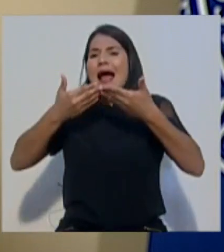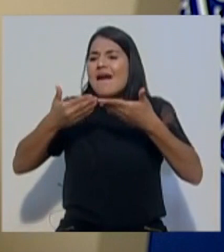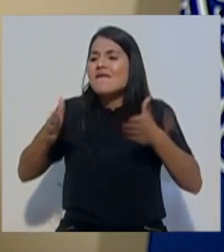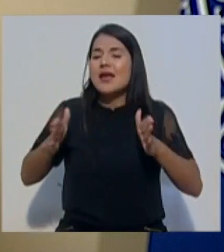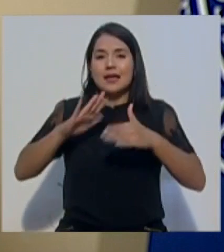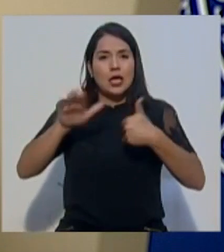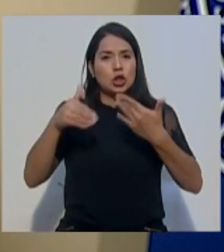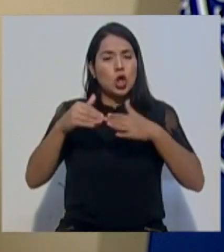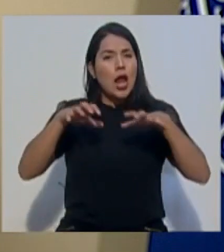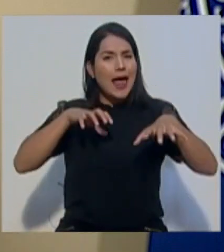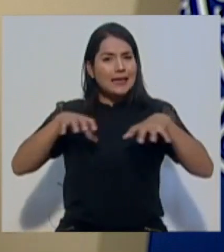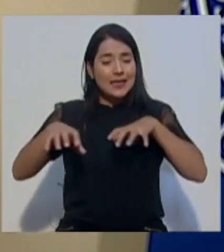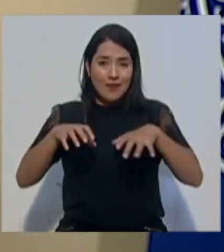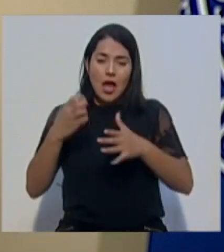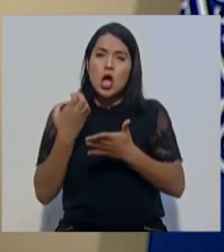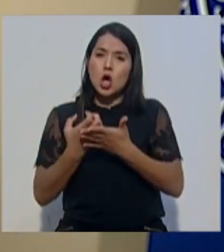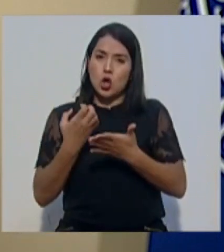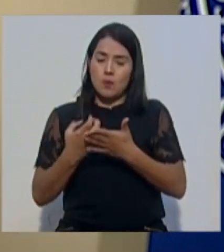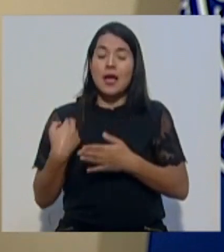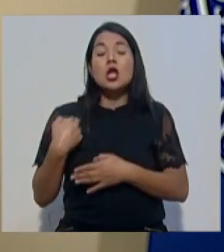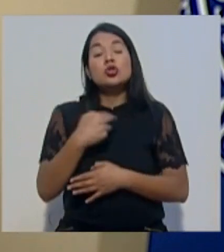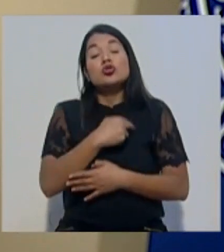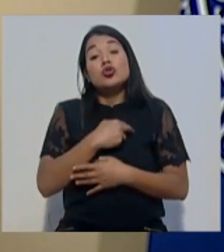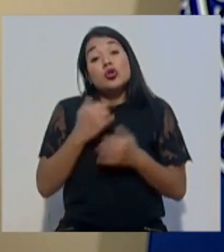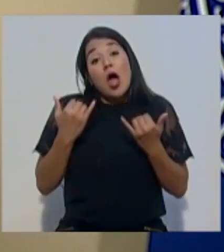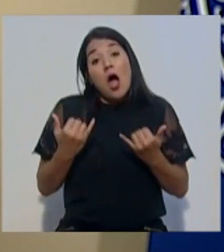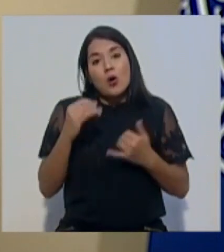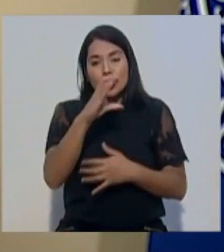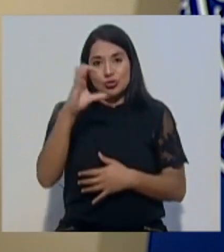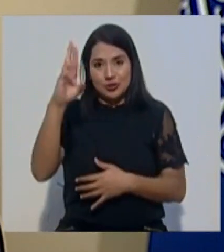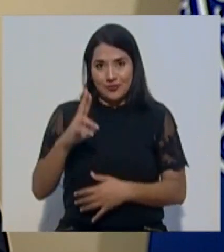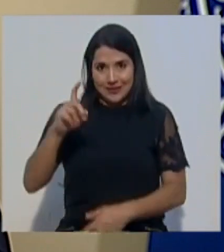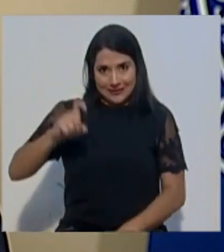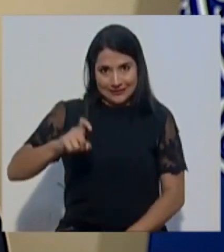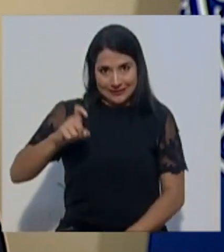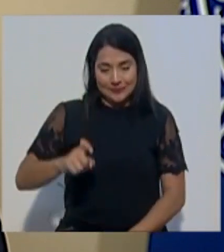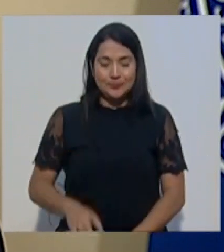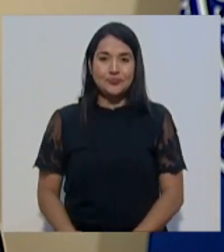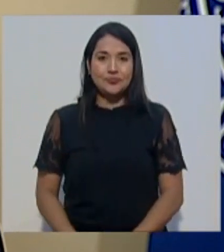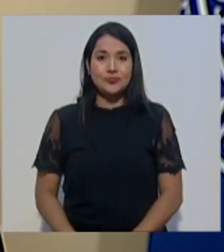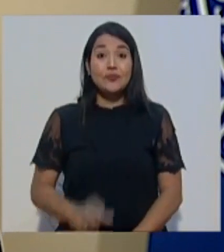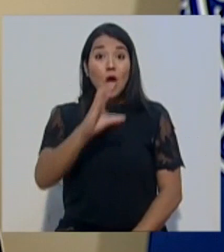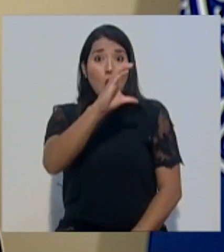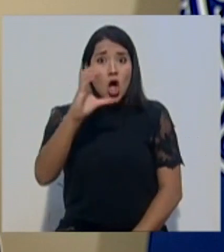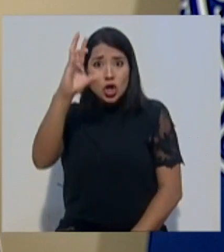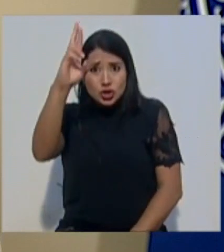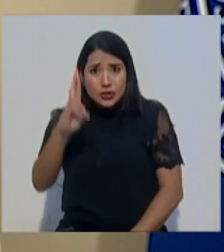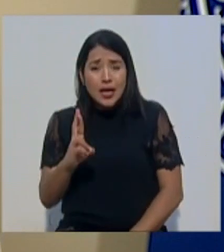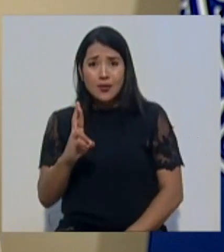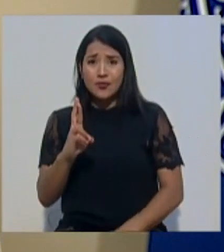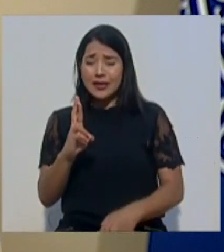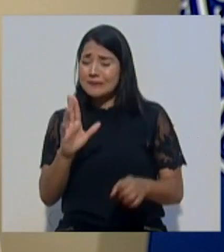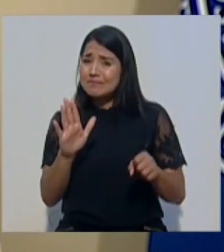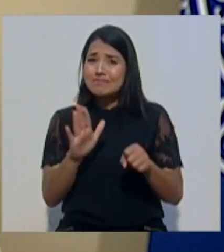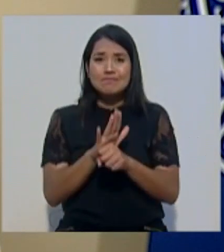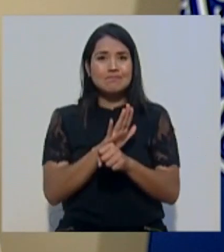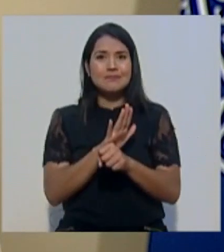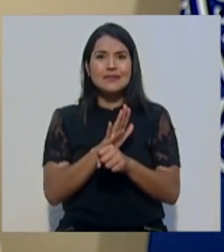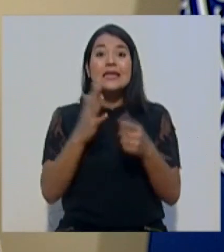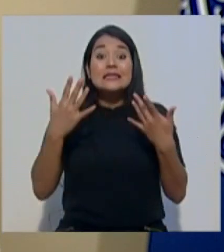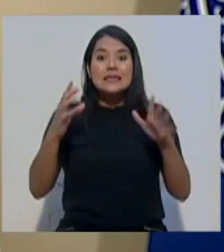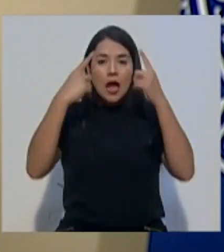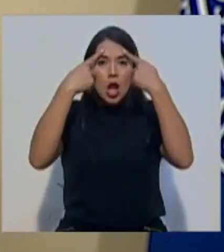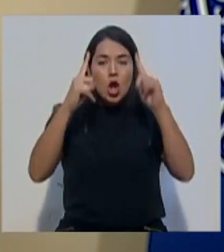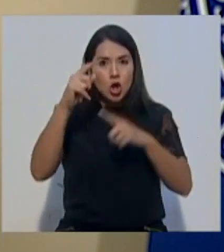la actividad económica que sabemos hoy Costa Rica necesita. Costa Rica como un todo ha